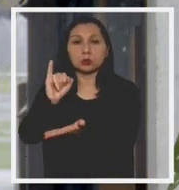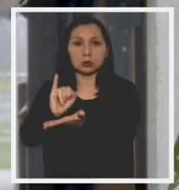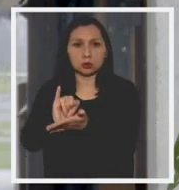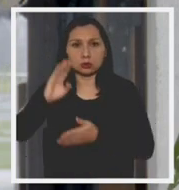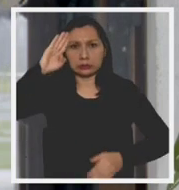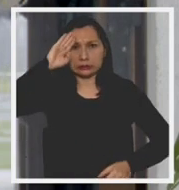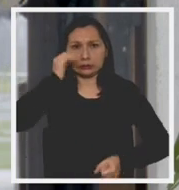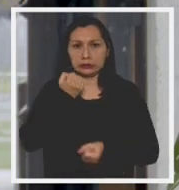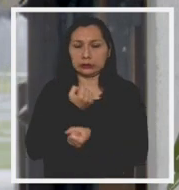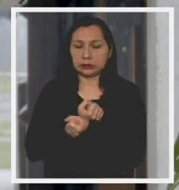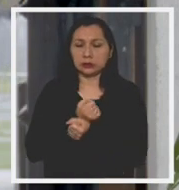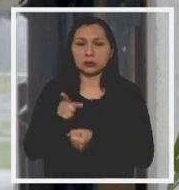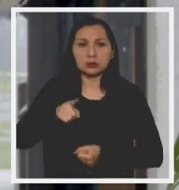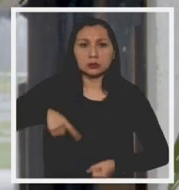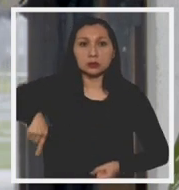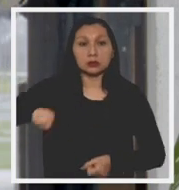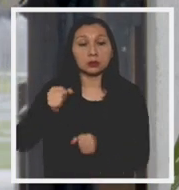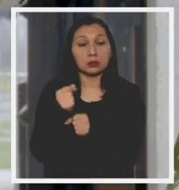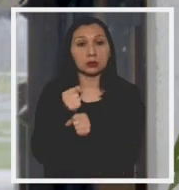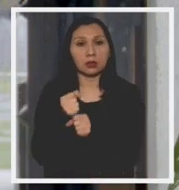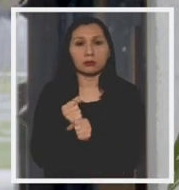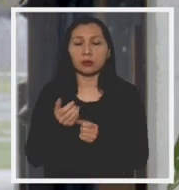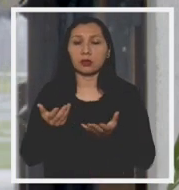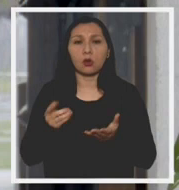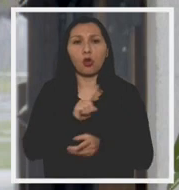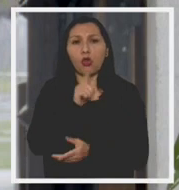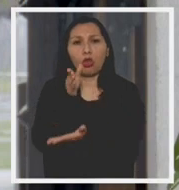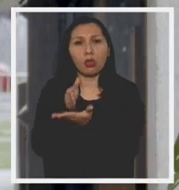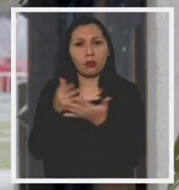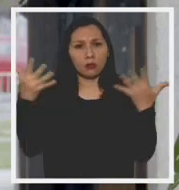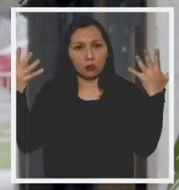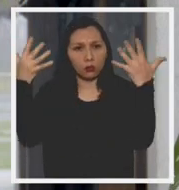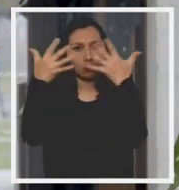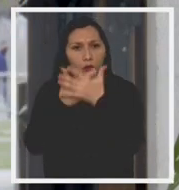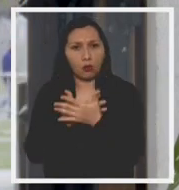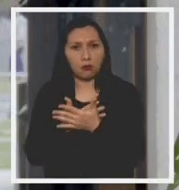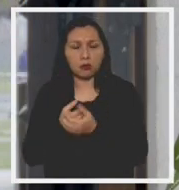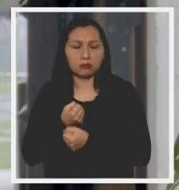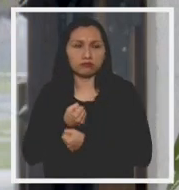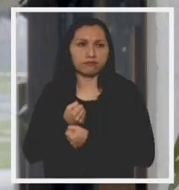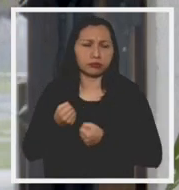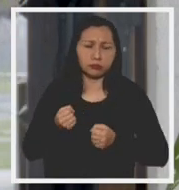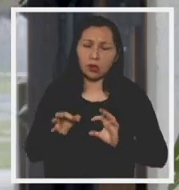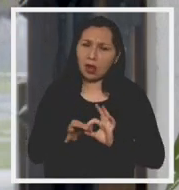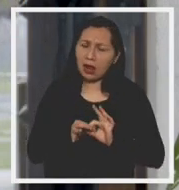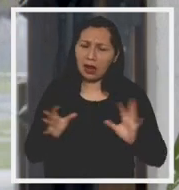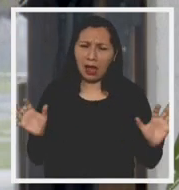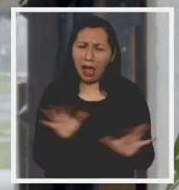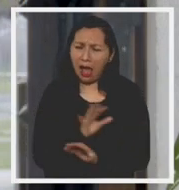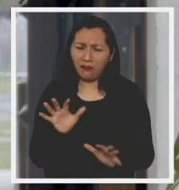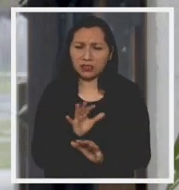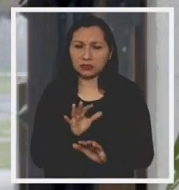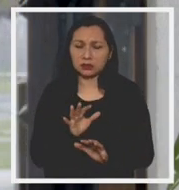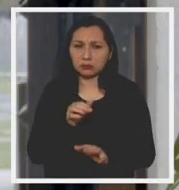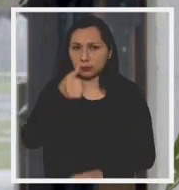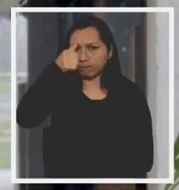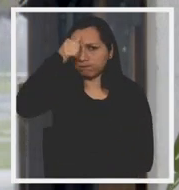institución policial, cuya labor no debe ser confundida con actuaciones que fueron gravísimas y